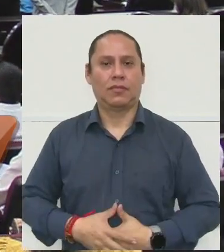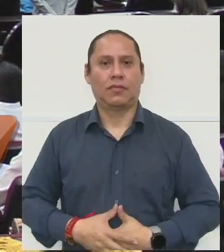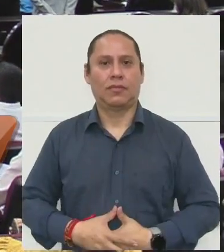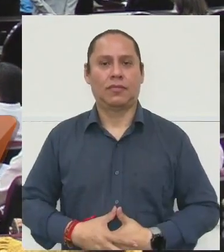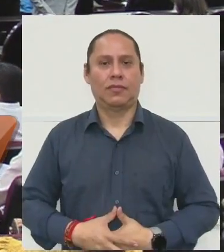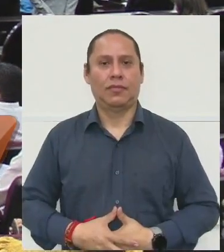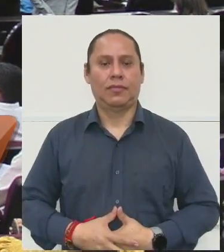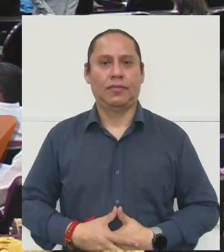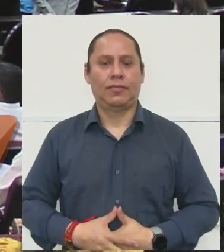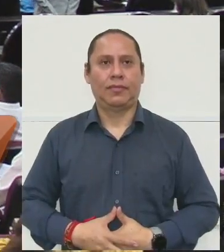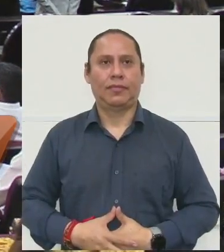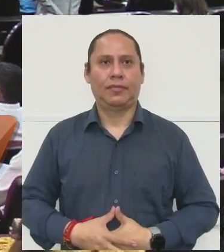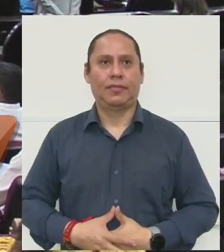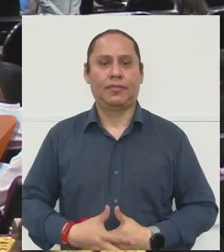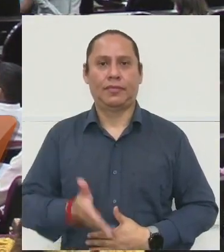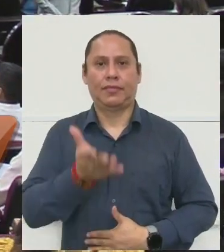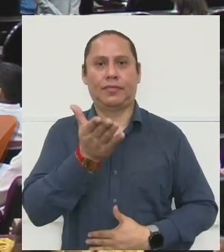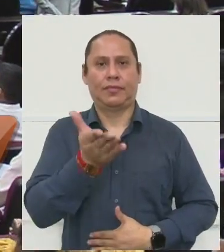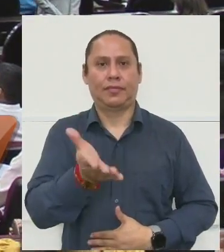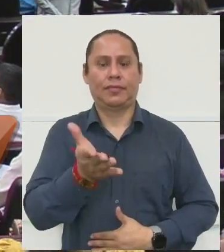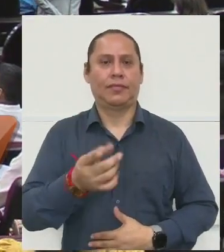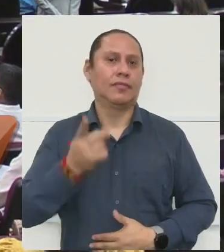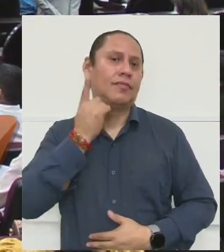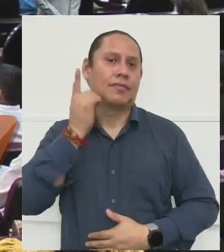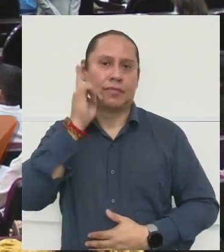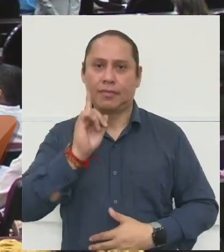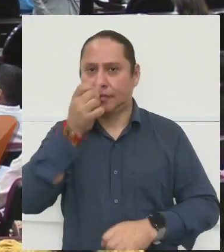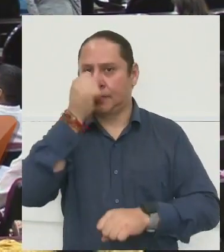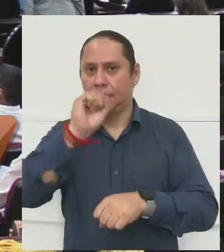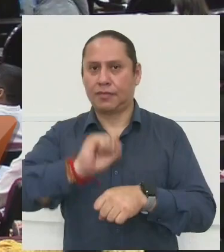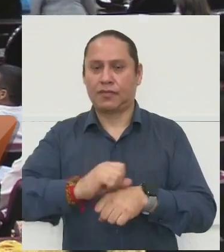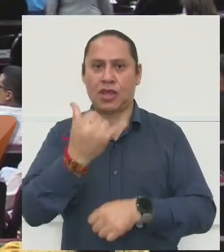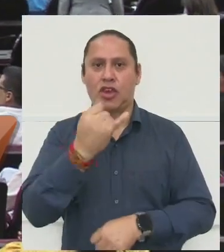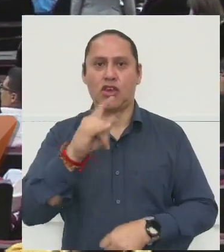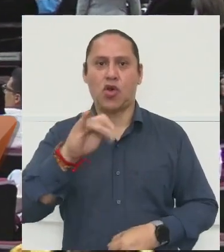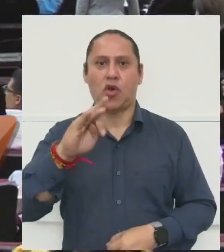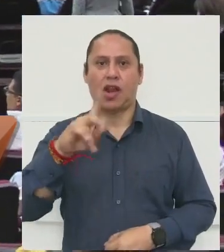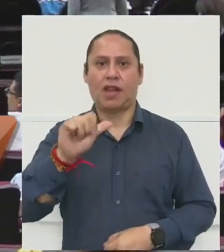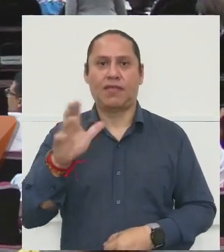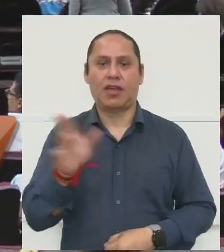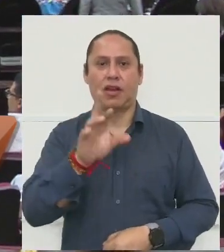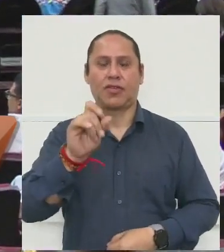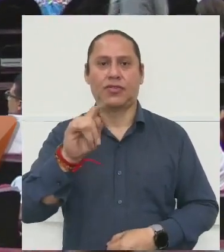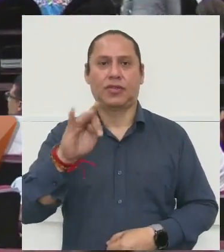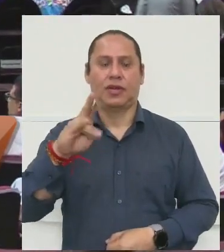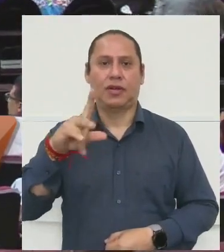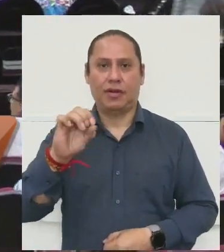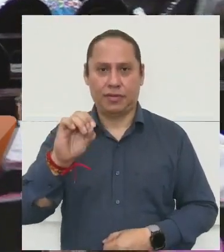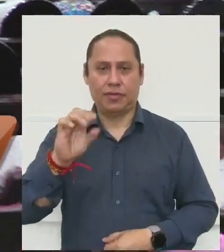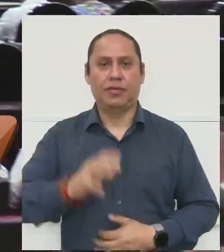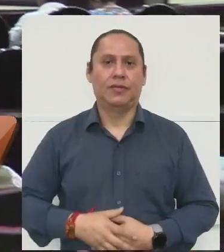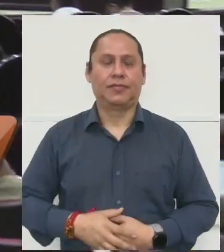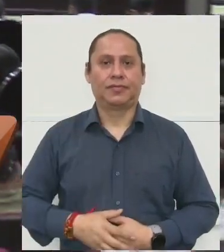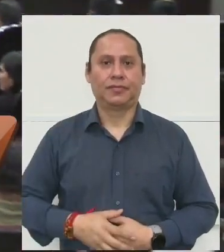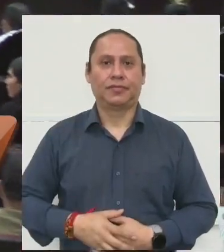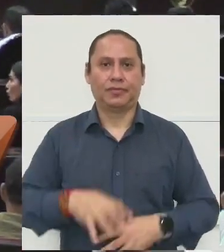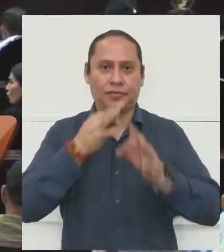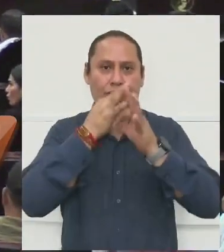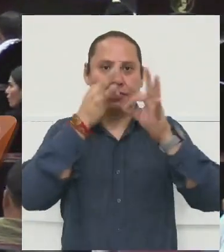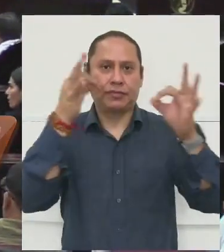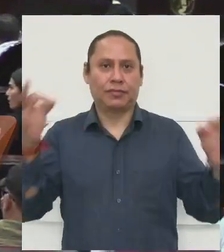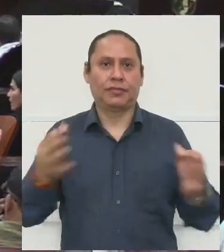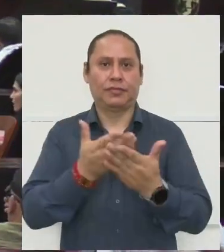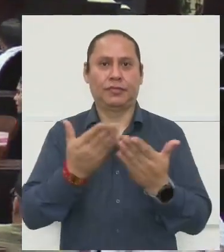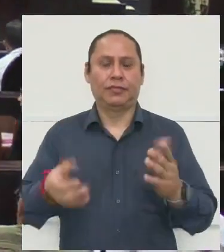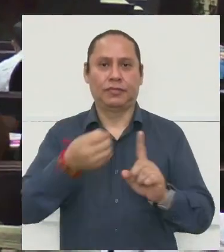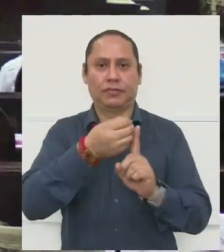este poder legislativo Solicito a la diputada secretaria Yolanda del Rosario Correa González haga del conocimiento de la